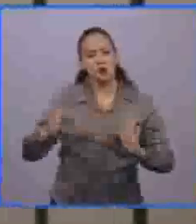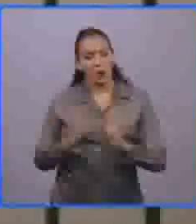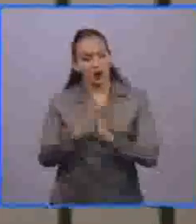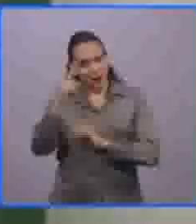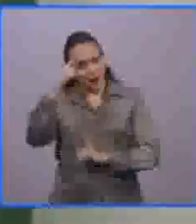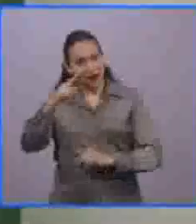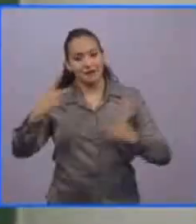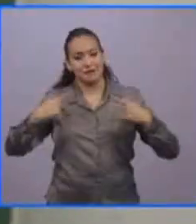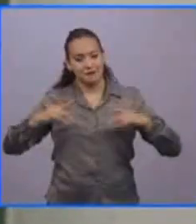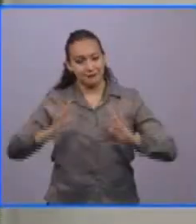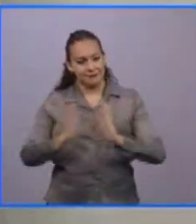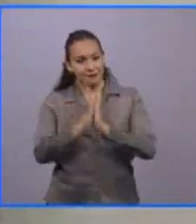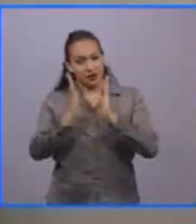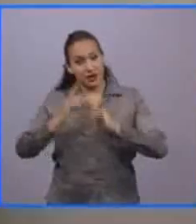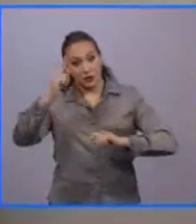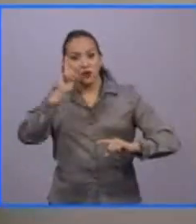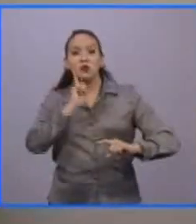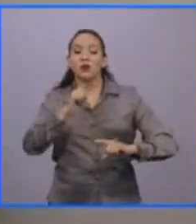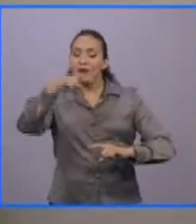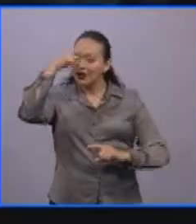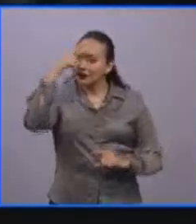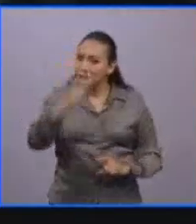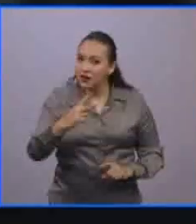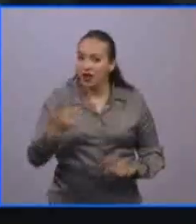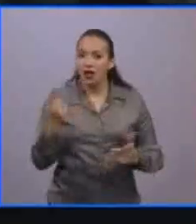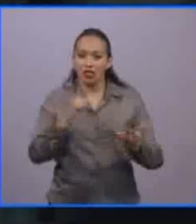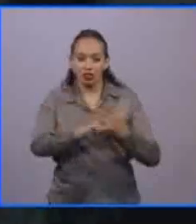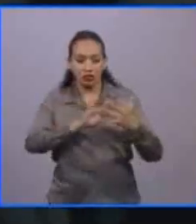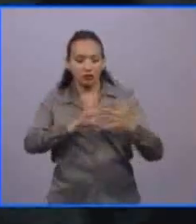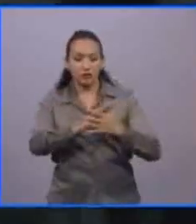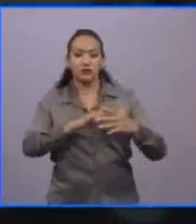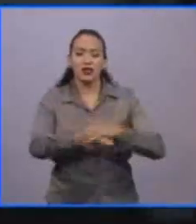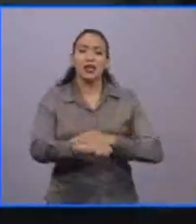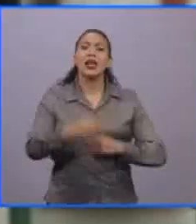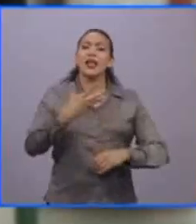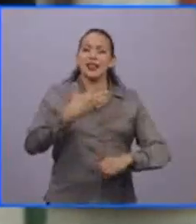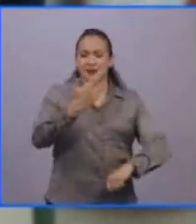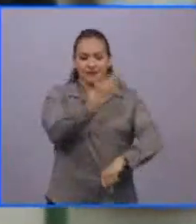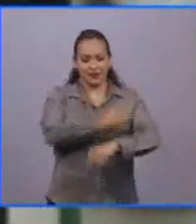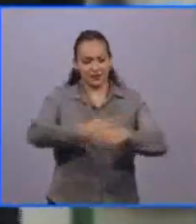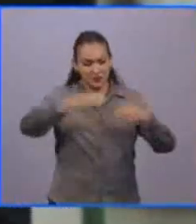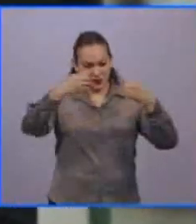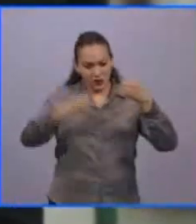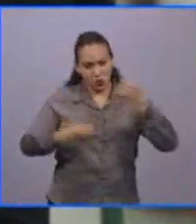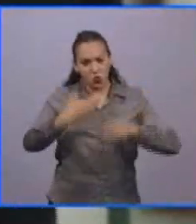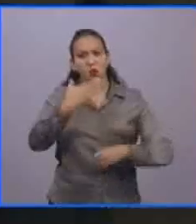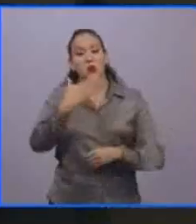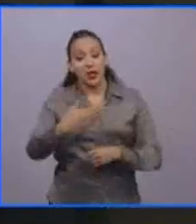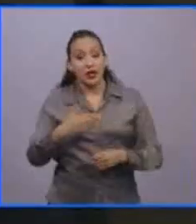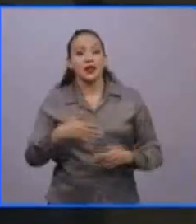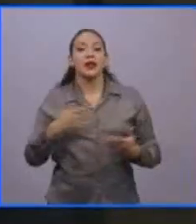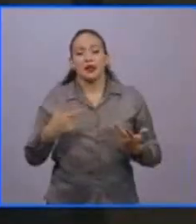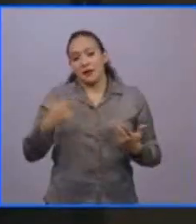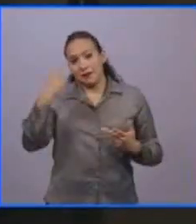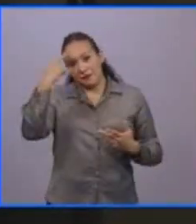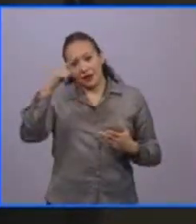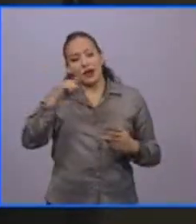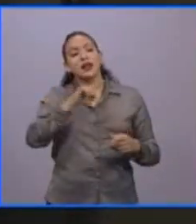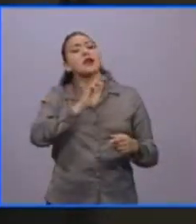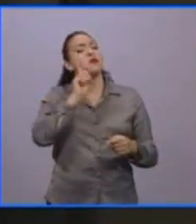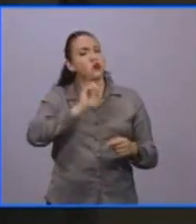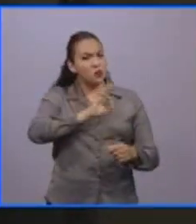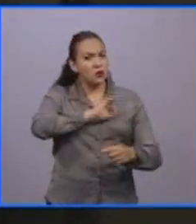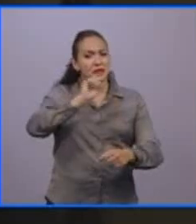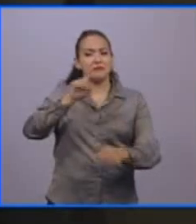participación ciudadana para que las mujeres en México cuenten con un proceso digno y justo en la búsqueda de su